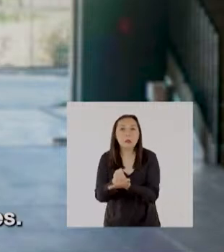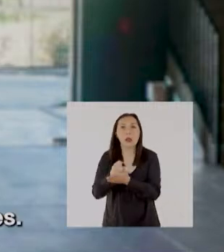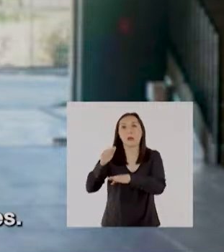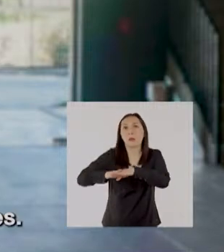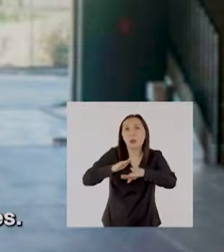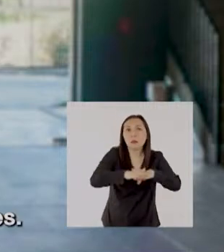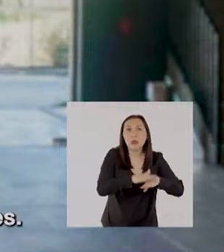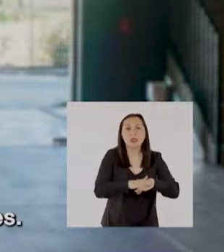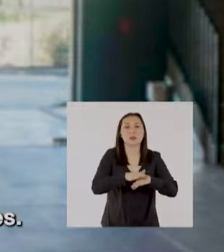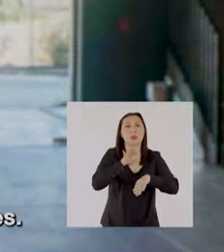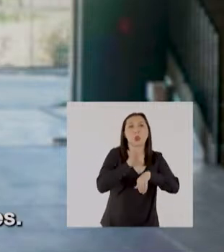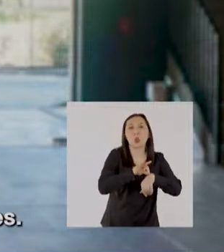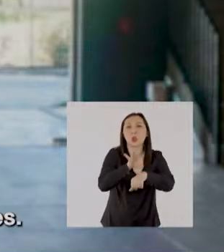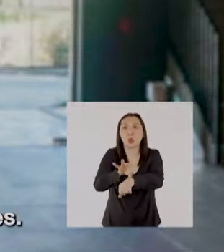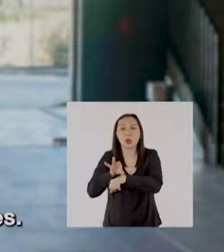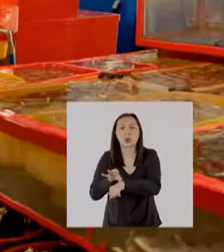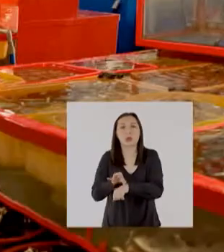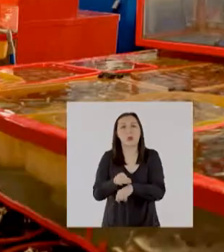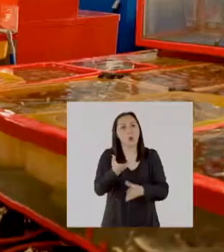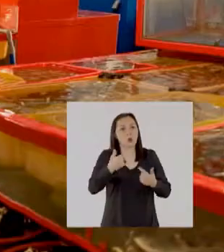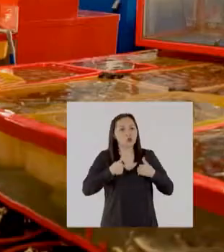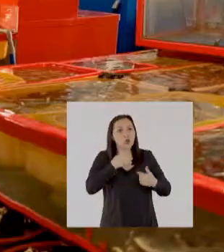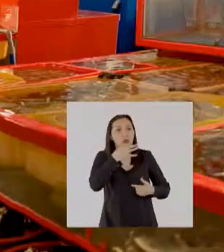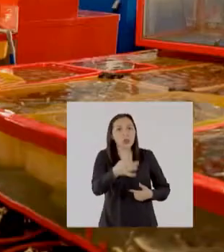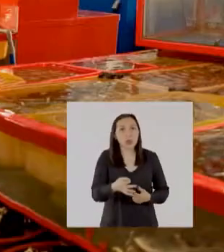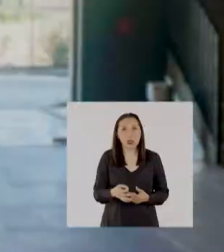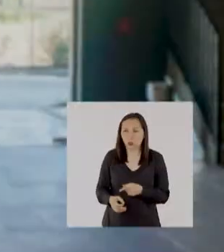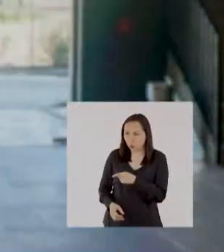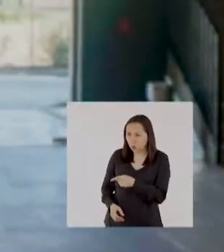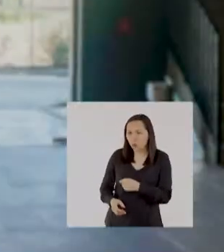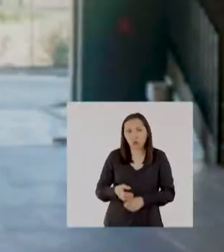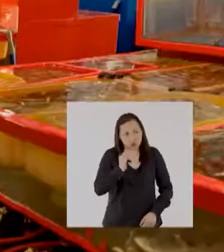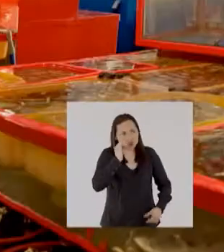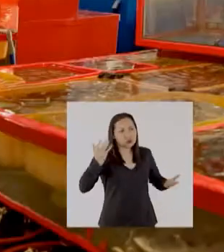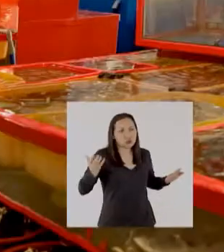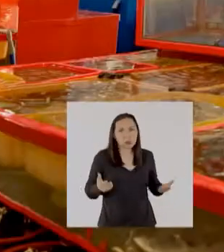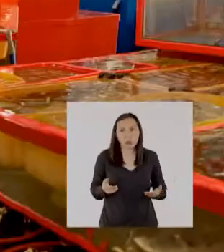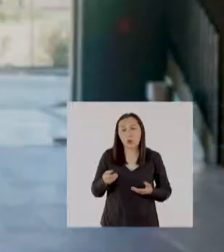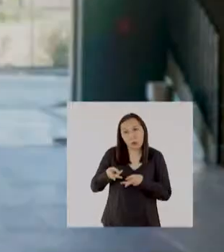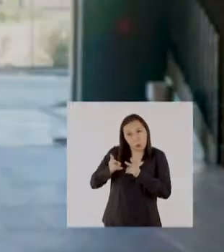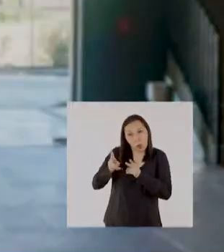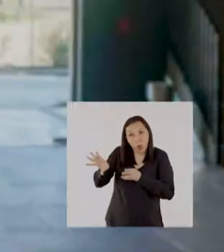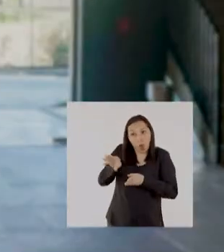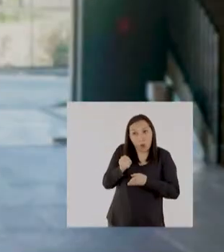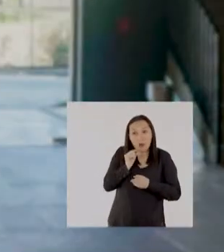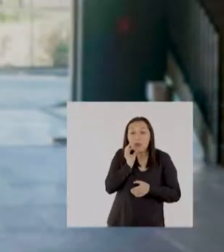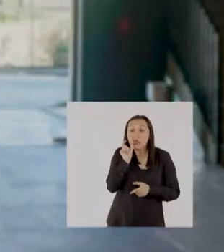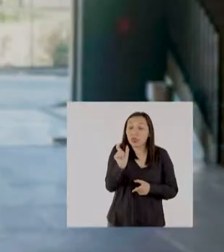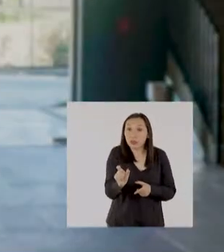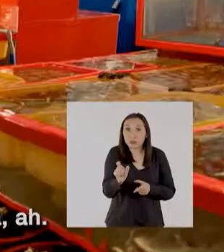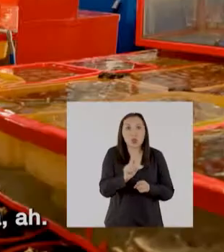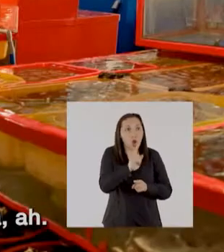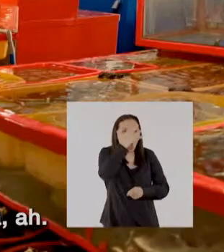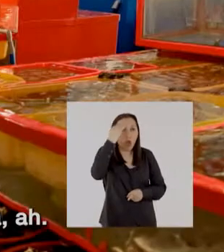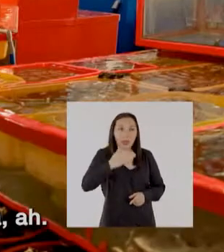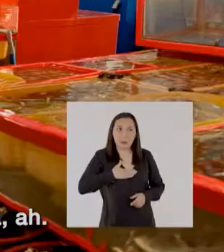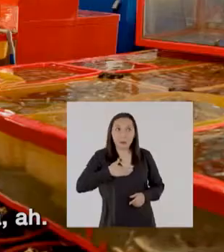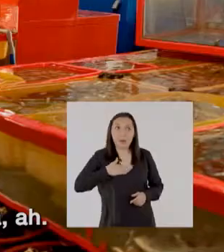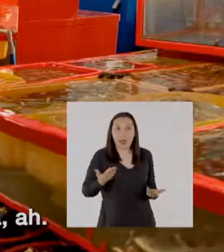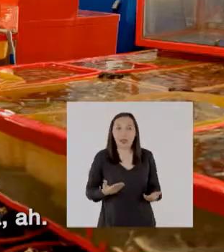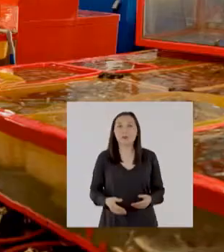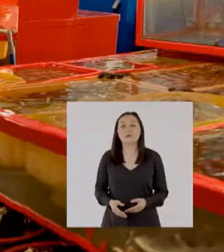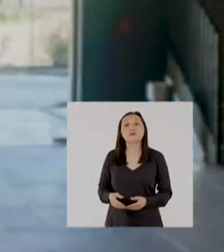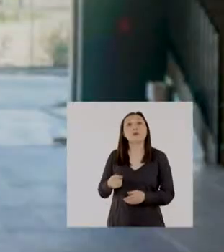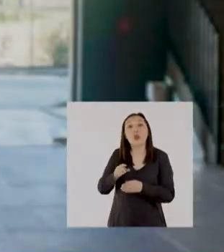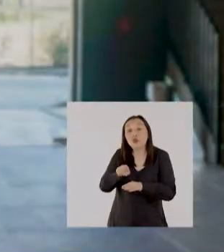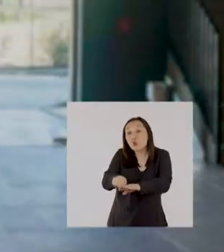trámites los permisos los doctores oiga pero esa frase en vida usted por claro no os deja usar esa frase ya pero no se olvide